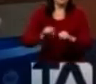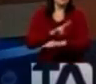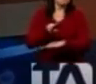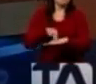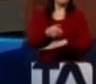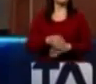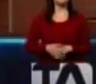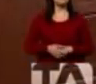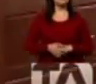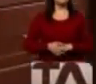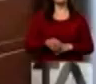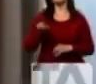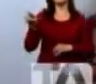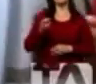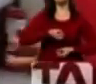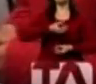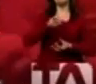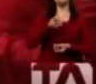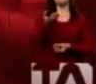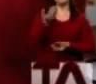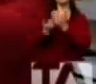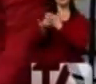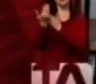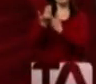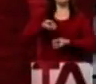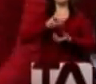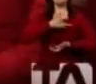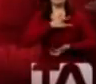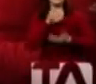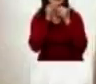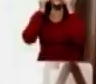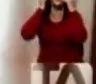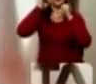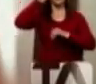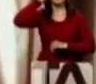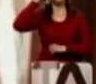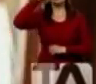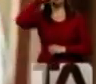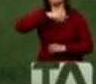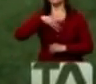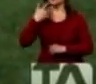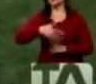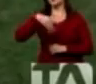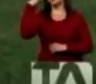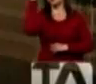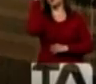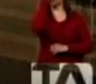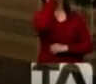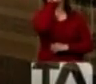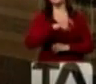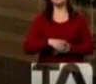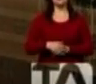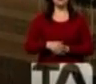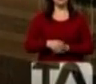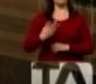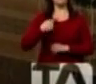normal. Aunque Daniel cuenta ahora su historia con una sonrisa, recuerda que cuando era pequeño vivió momentos difíciles. Yo imagínese,